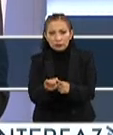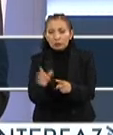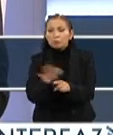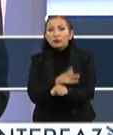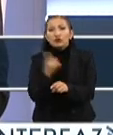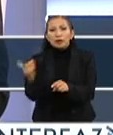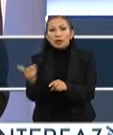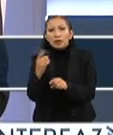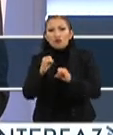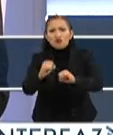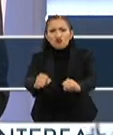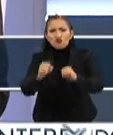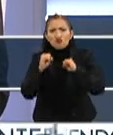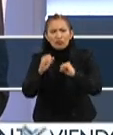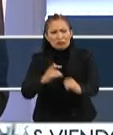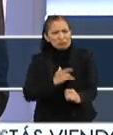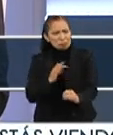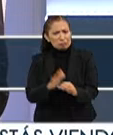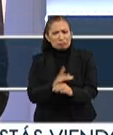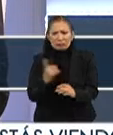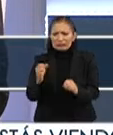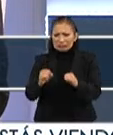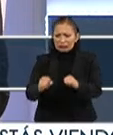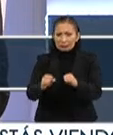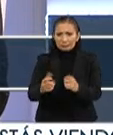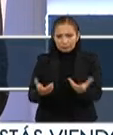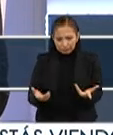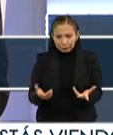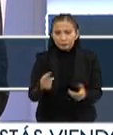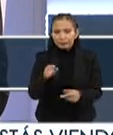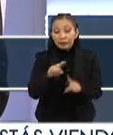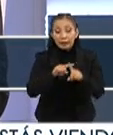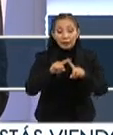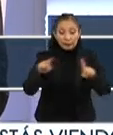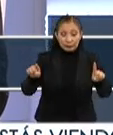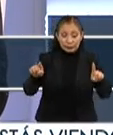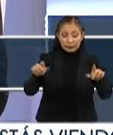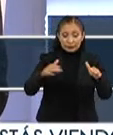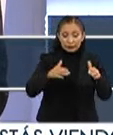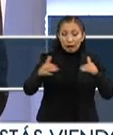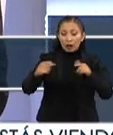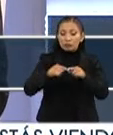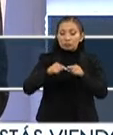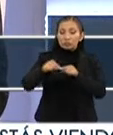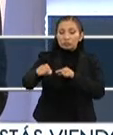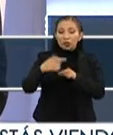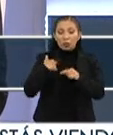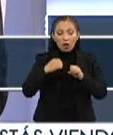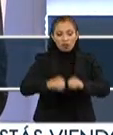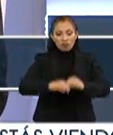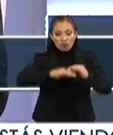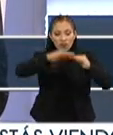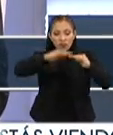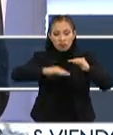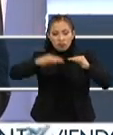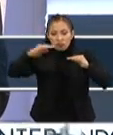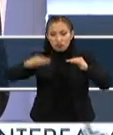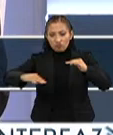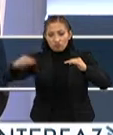por qué había sido tan intenso, ¿no? Okay. Explicar la diferencia entre